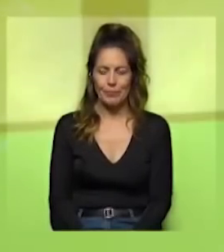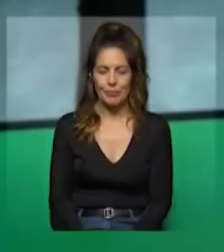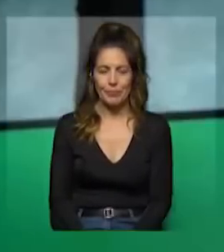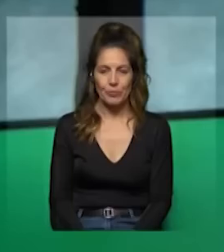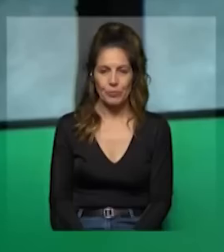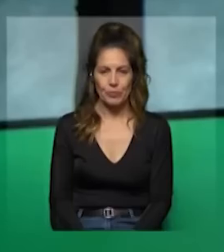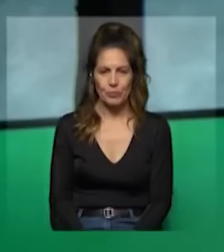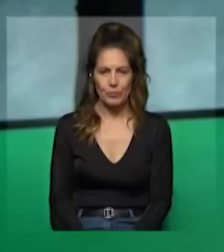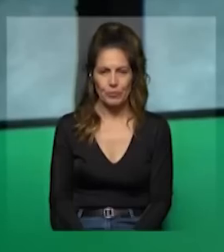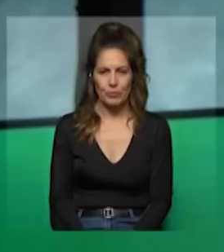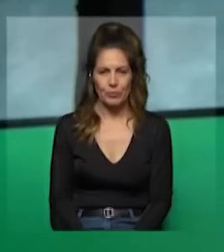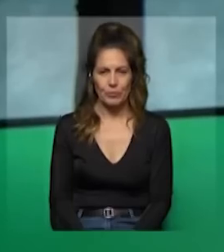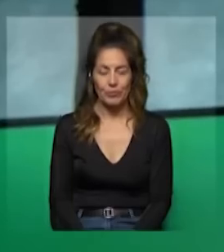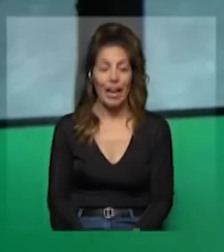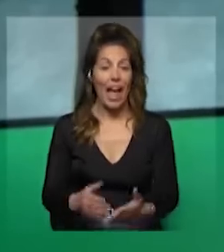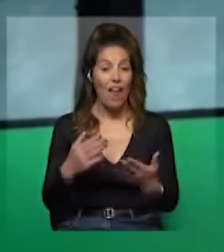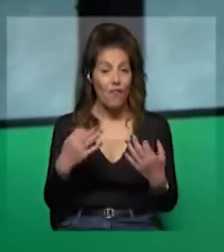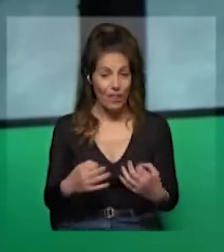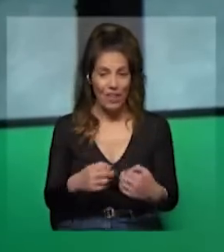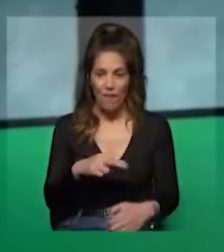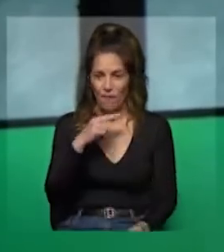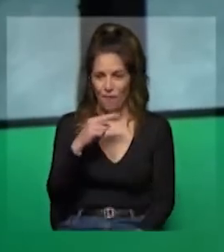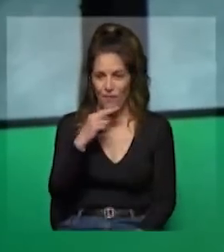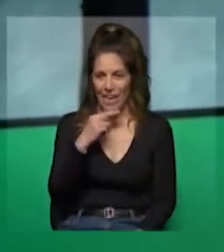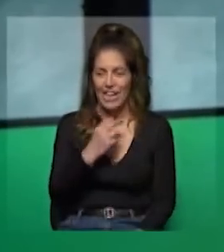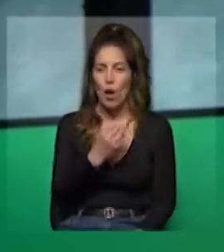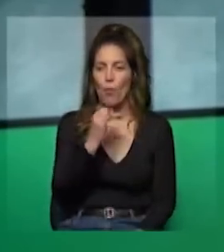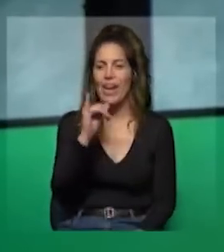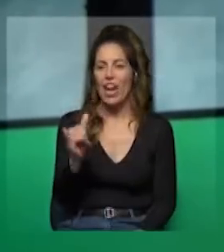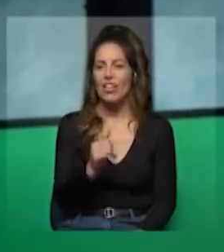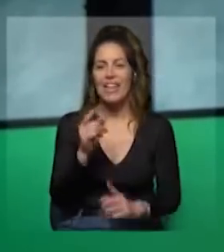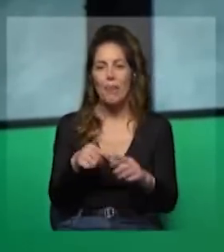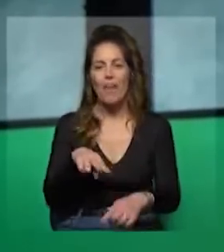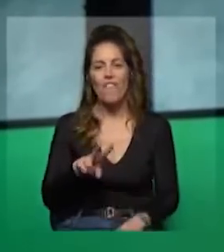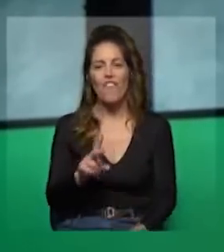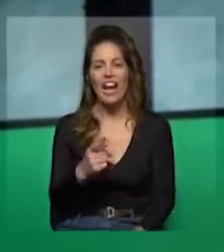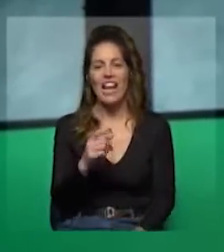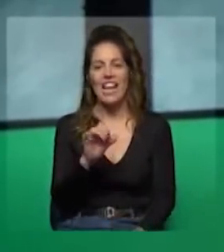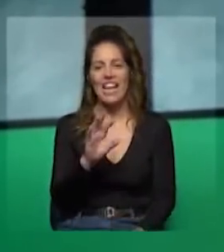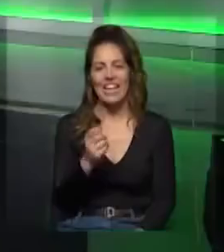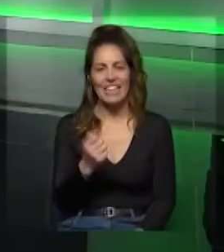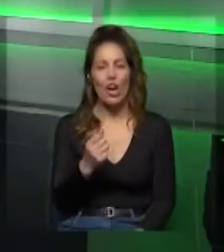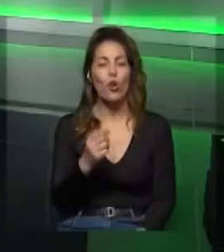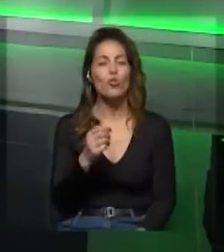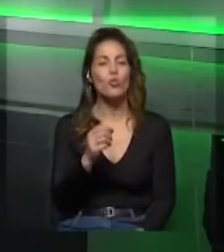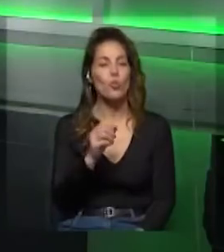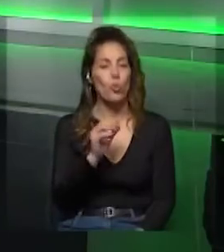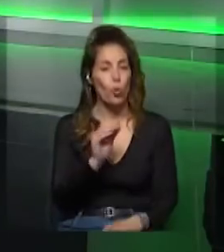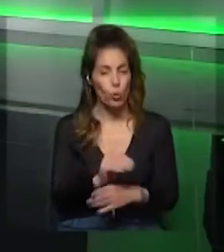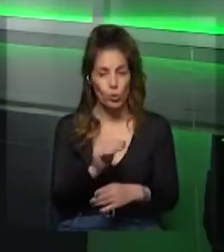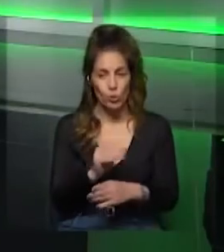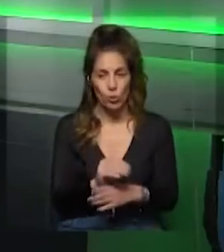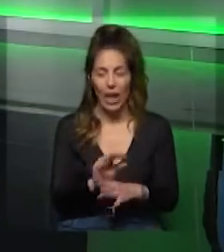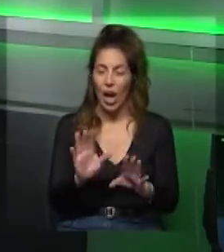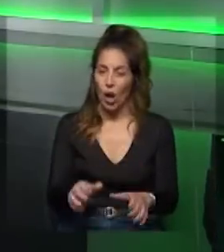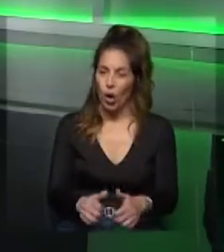domiciliaria al fin es viernes y con todas esas buenas noticias viene también Valeria Tanco con su columna de cultura Cómo estás vale Cómo andas todo